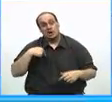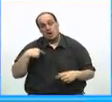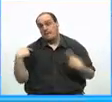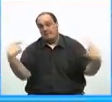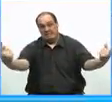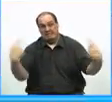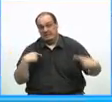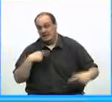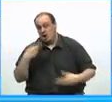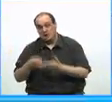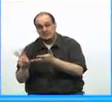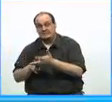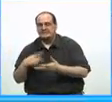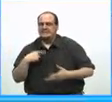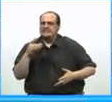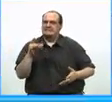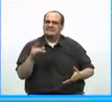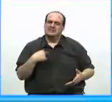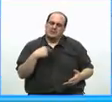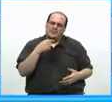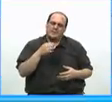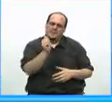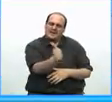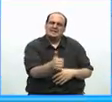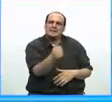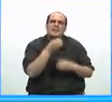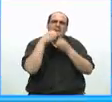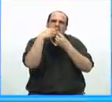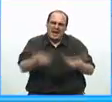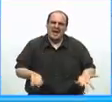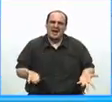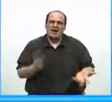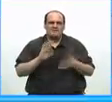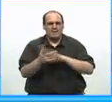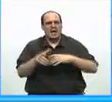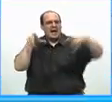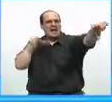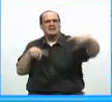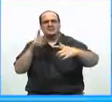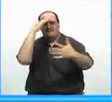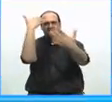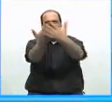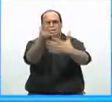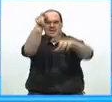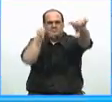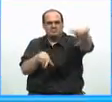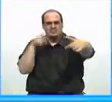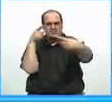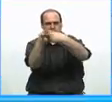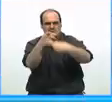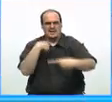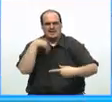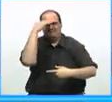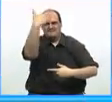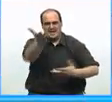verdad que prefiero hacerlo adentro porque también eh Me siento cómodo porque me queda la cancha de frente Entonces eso le favorece a mi juego